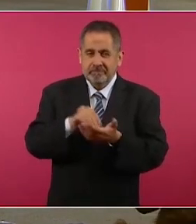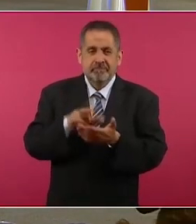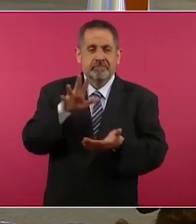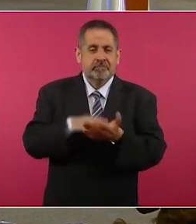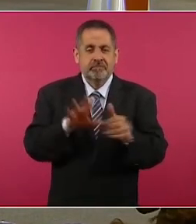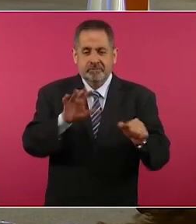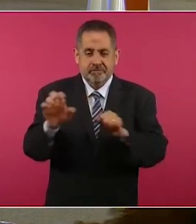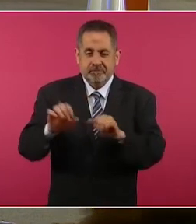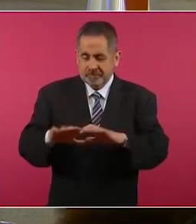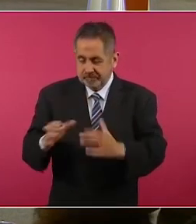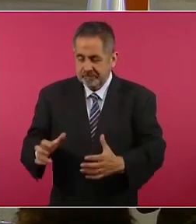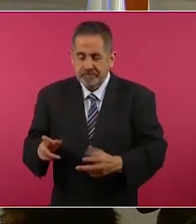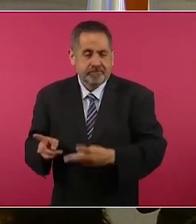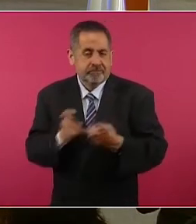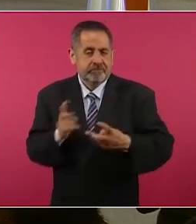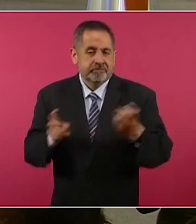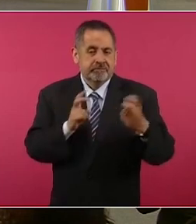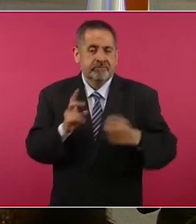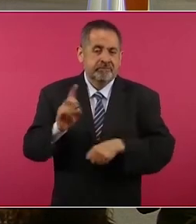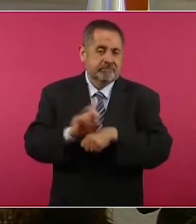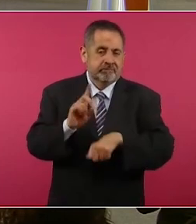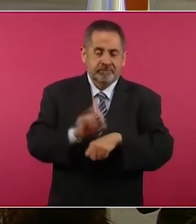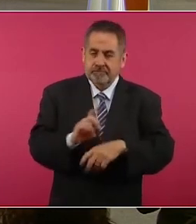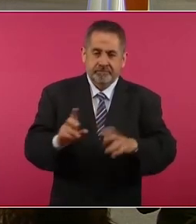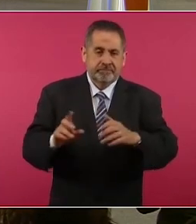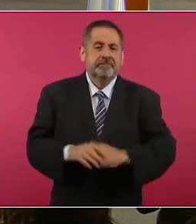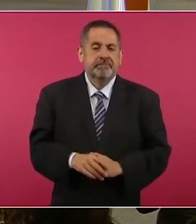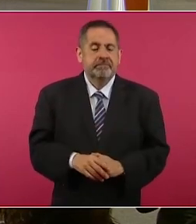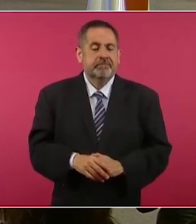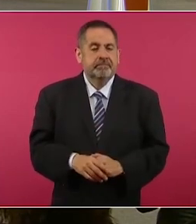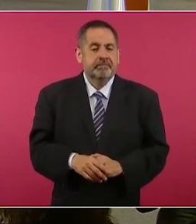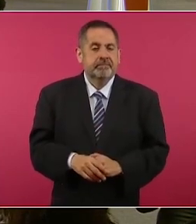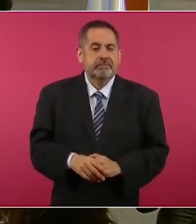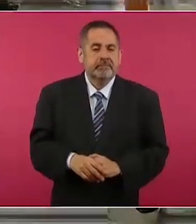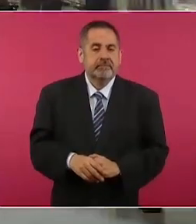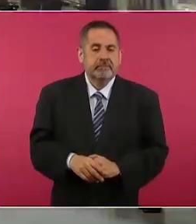5.600 barriles diarios. Entonces, sí,